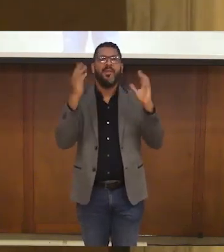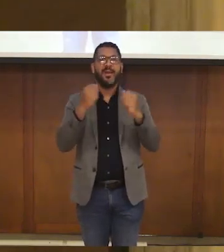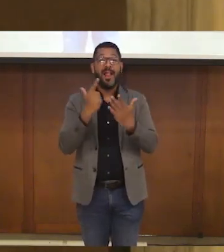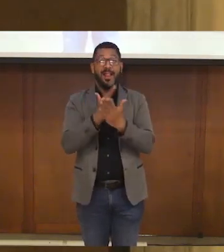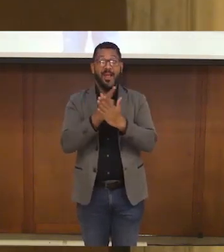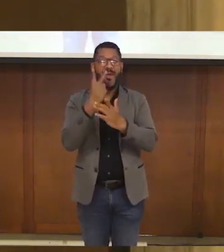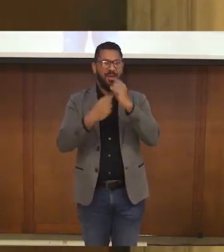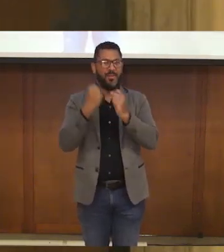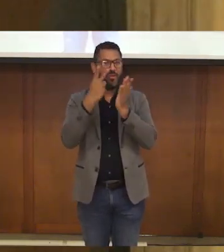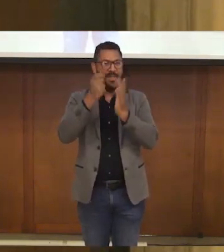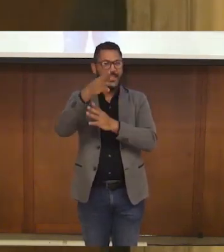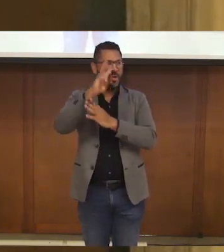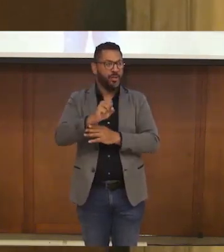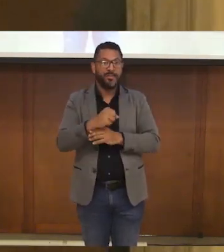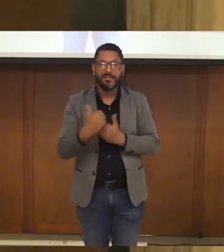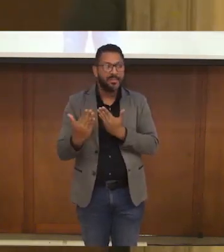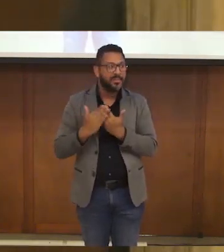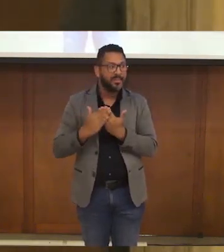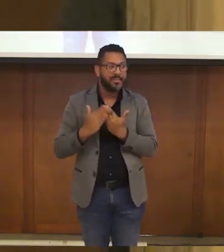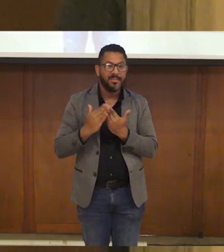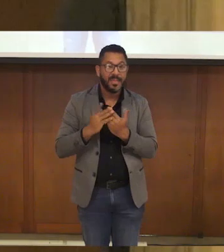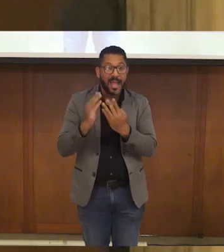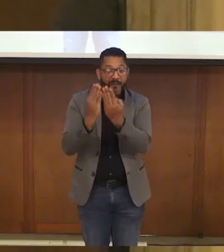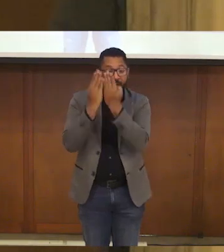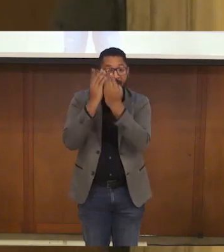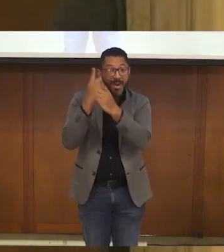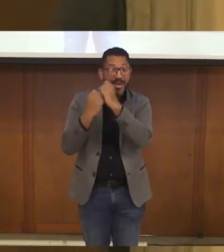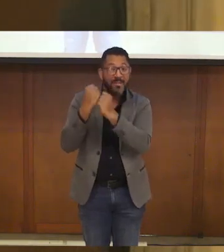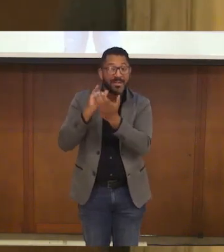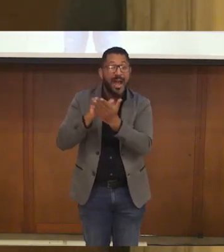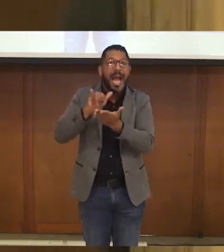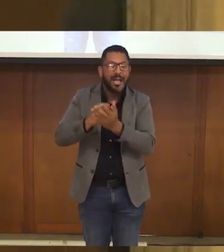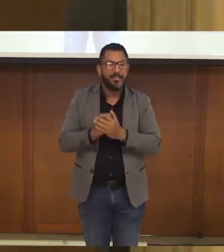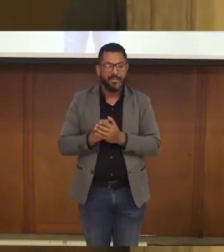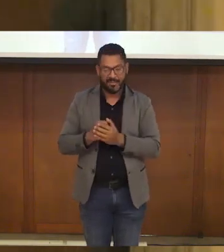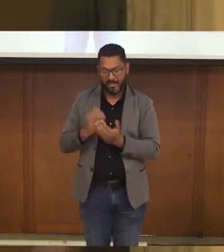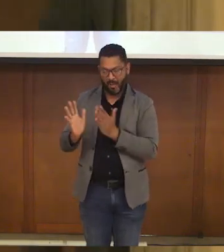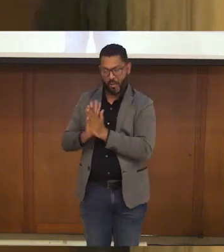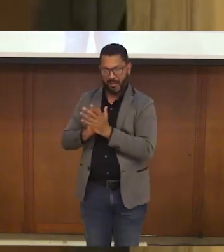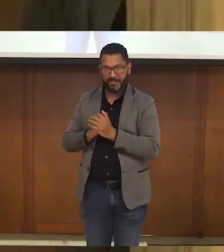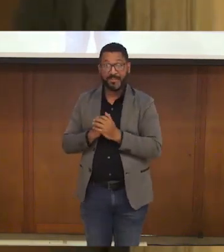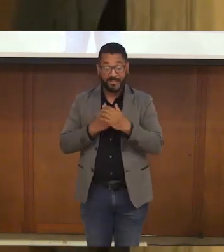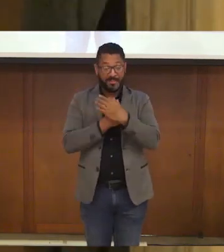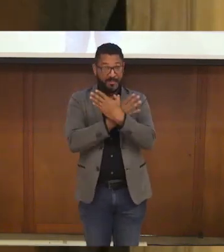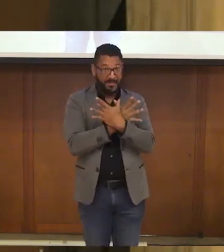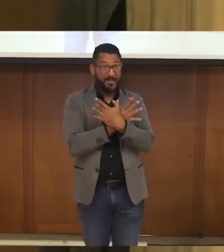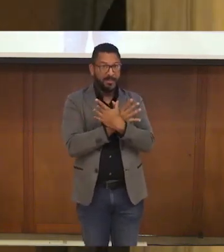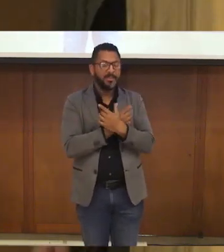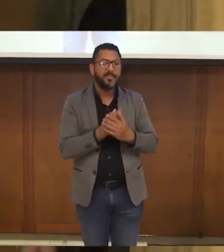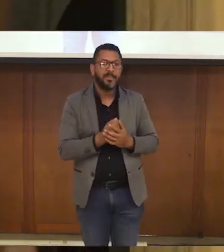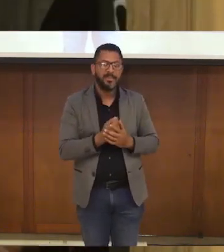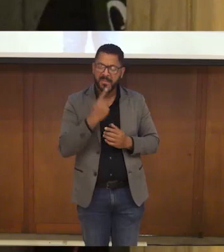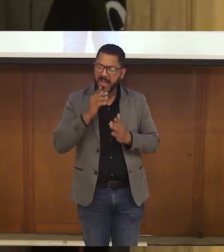Libro del año pasado, esto fue 2018, cuando me dieron la noticia, cuando me dijeron podemos hacerlo. Pero luego María Isabel se contacta